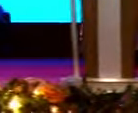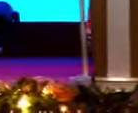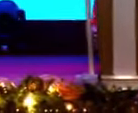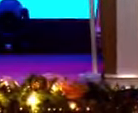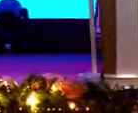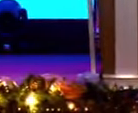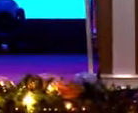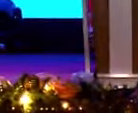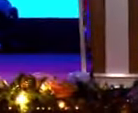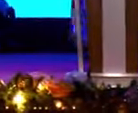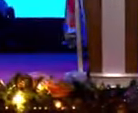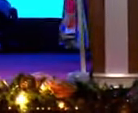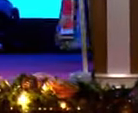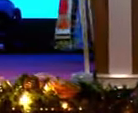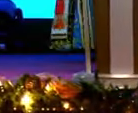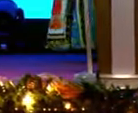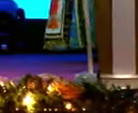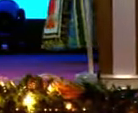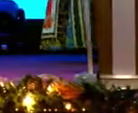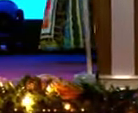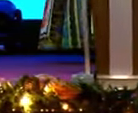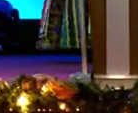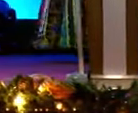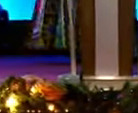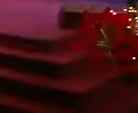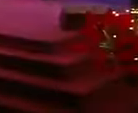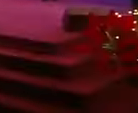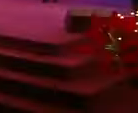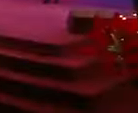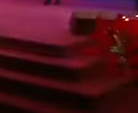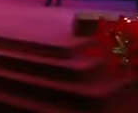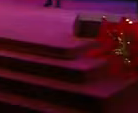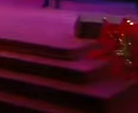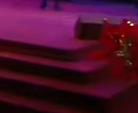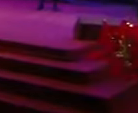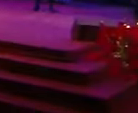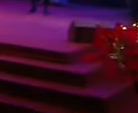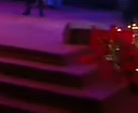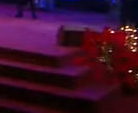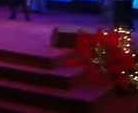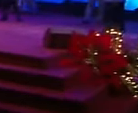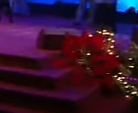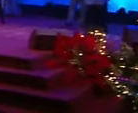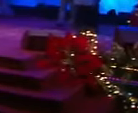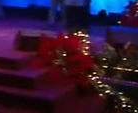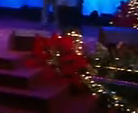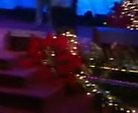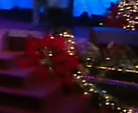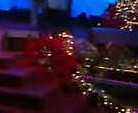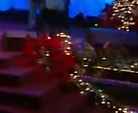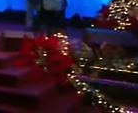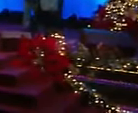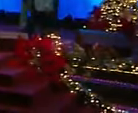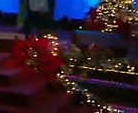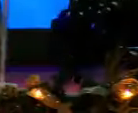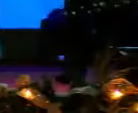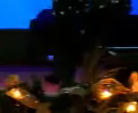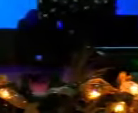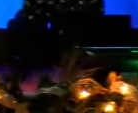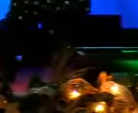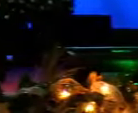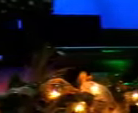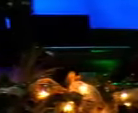Unos cantaban, otros oraban, pero todos alababan al Señor.